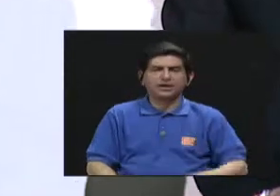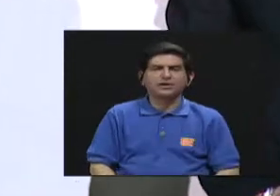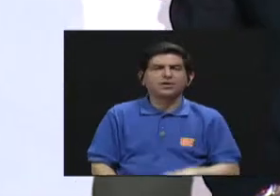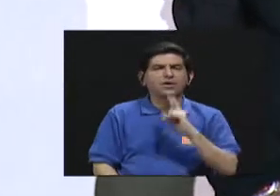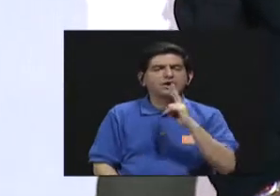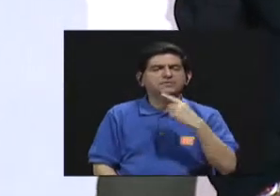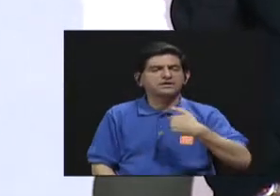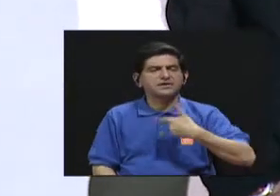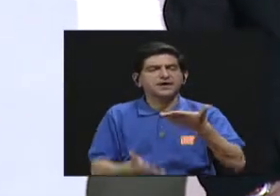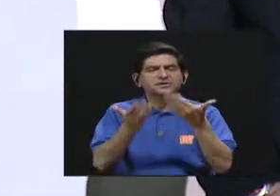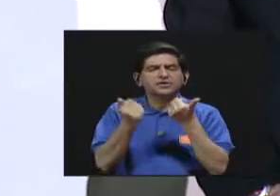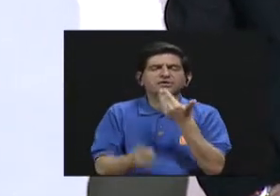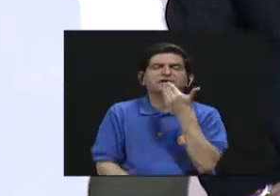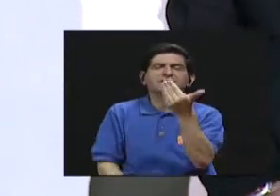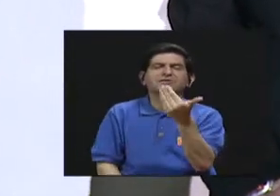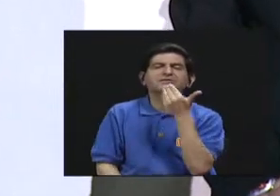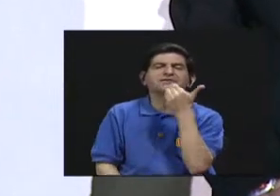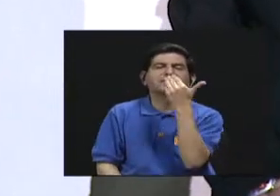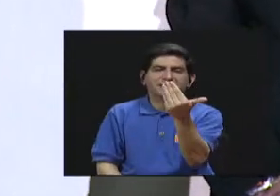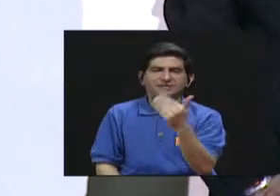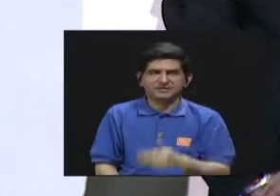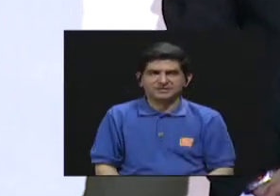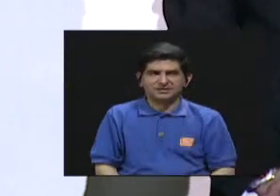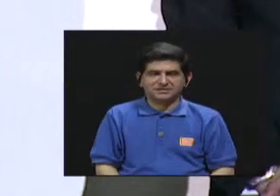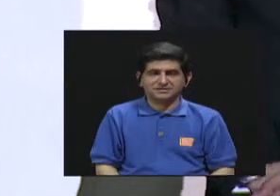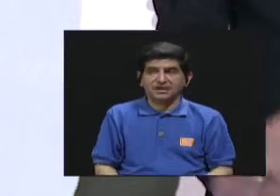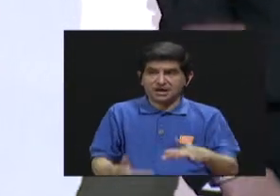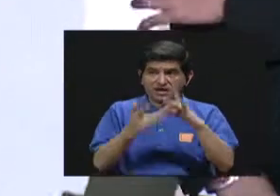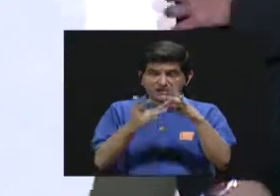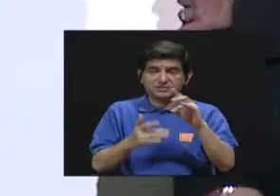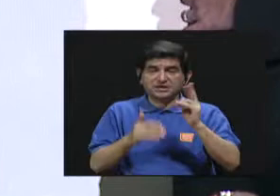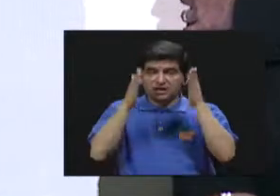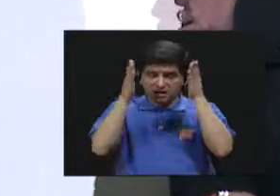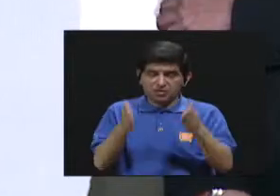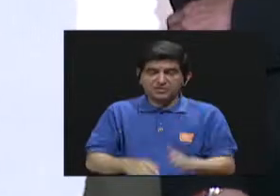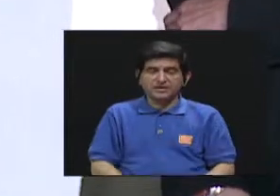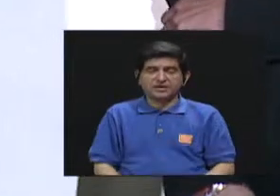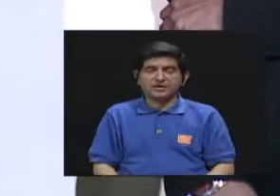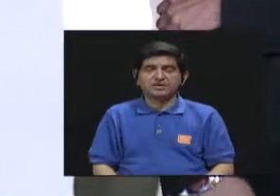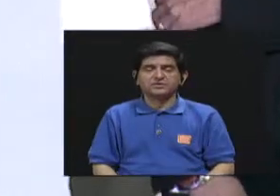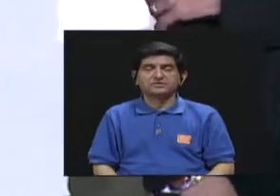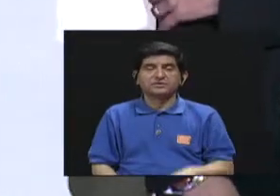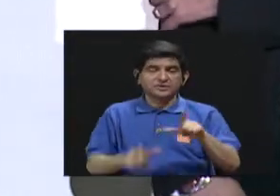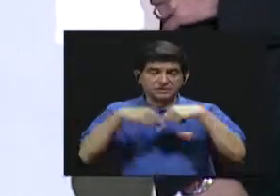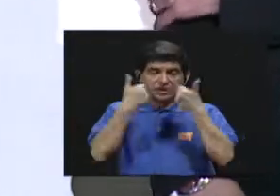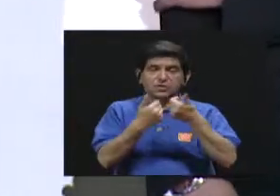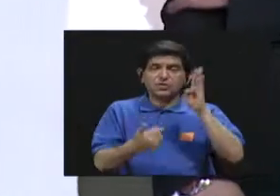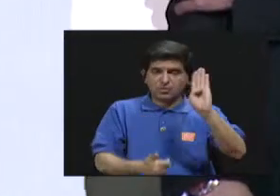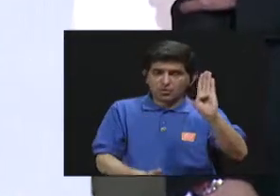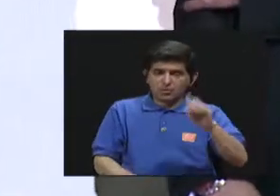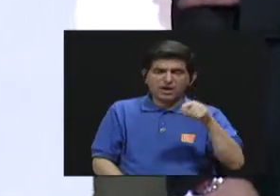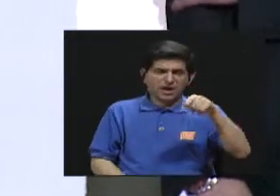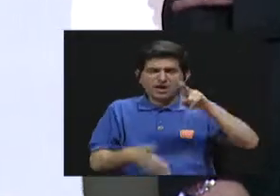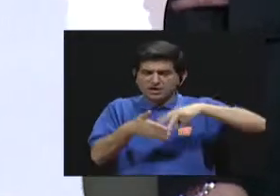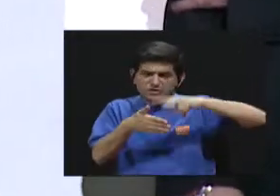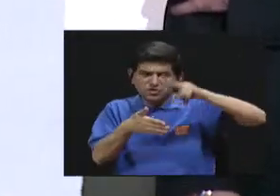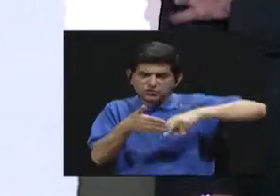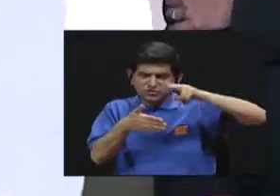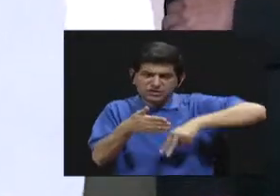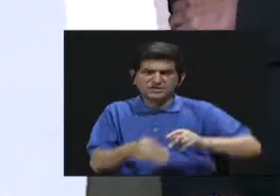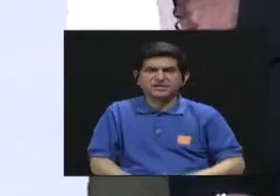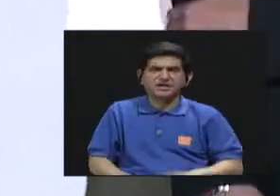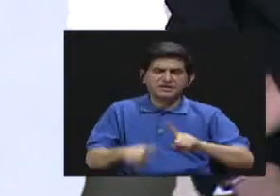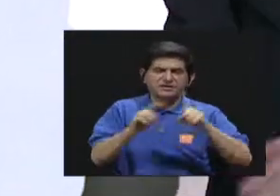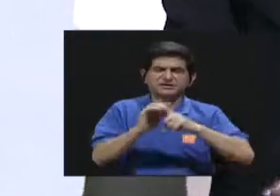quiero agradecer a, bueno, sobre todo a mis compas Bisontes que estuvieron leyendo las versiones